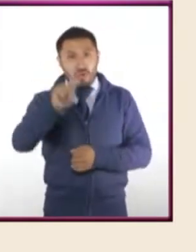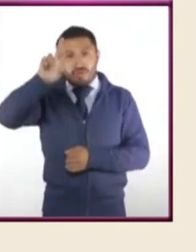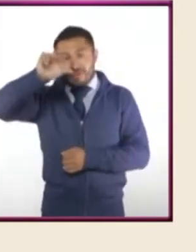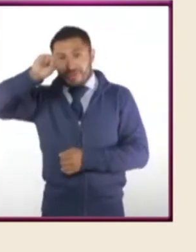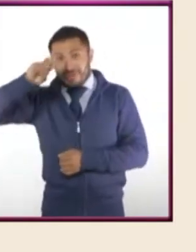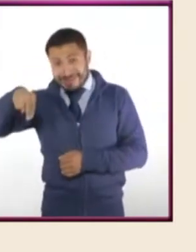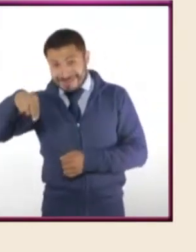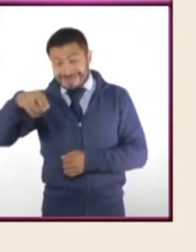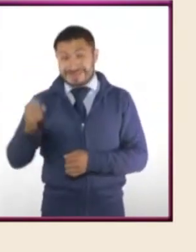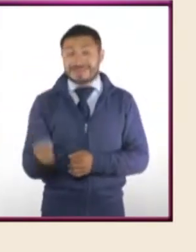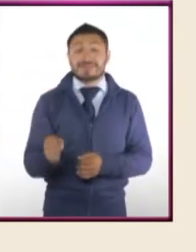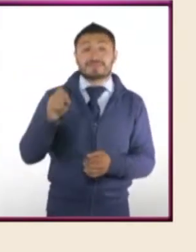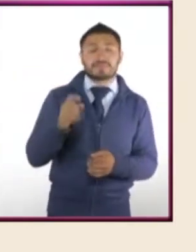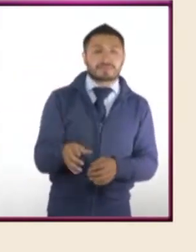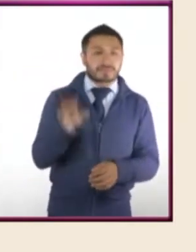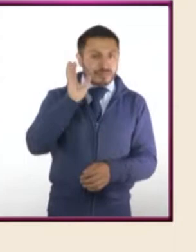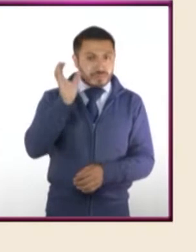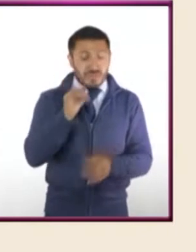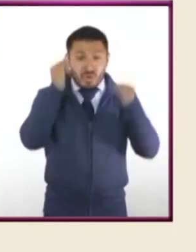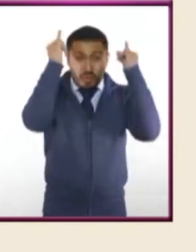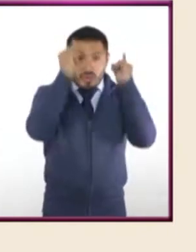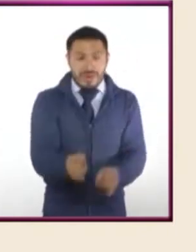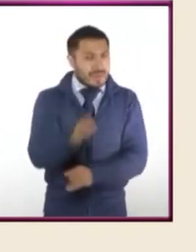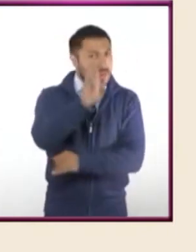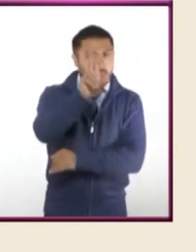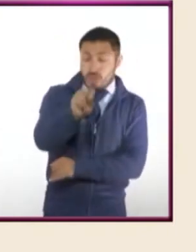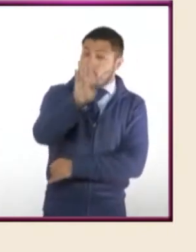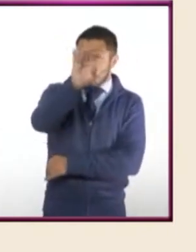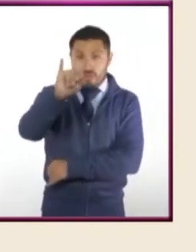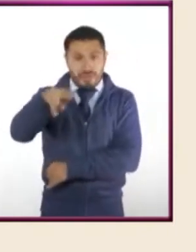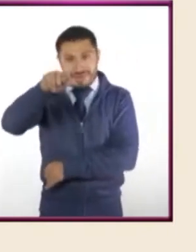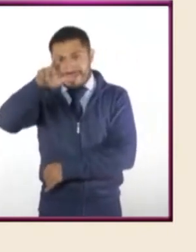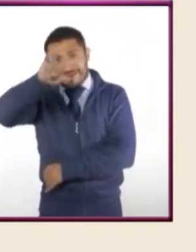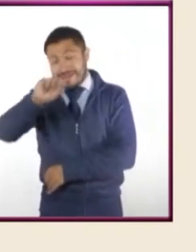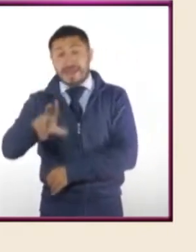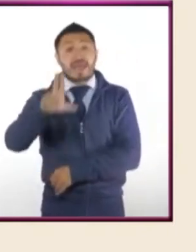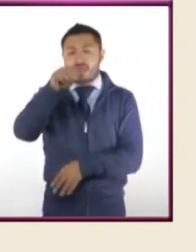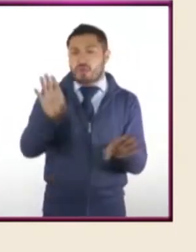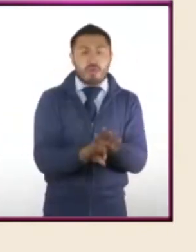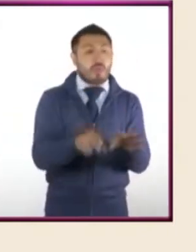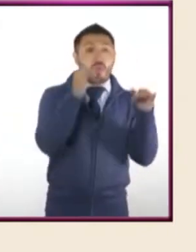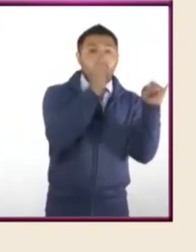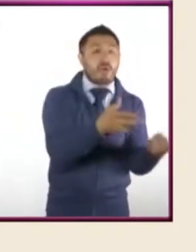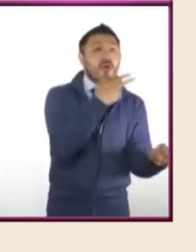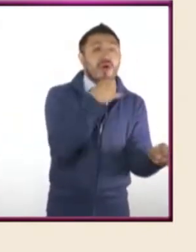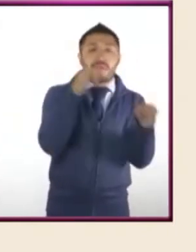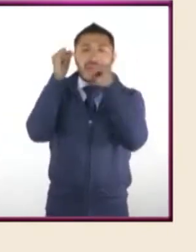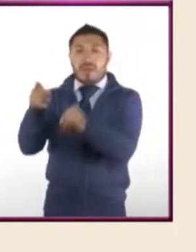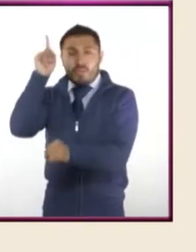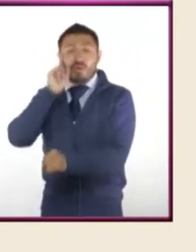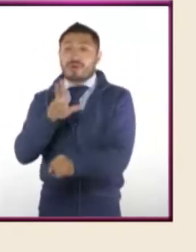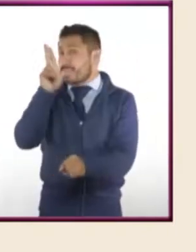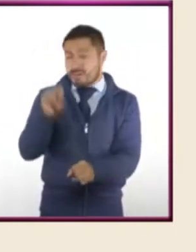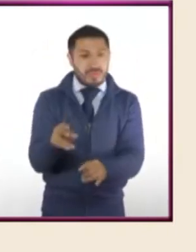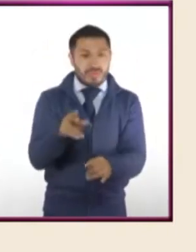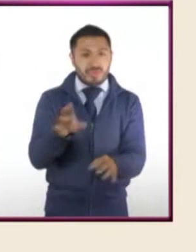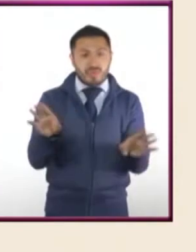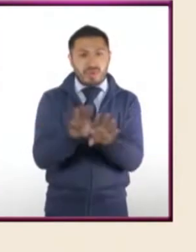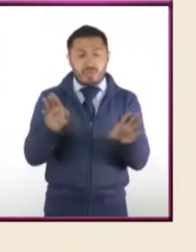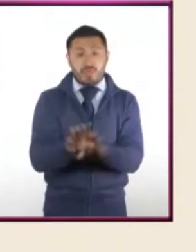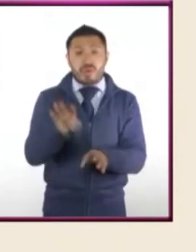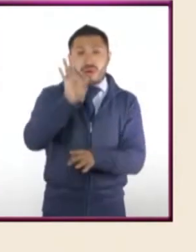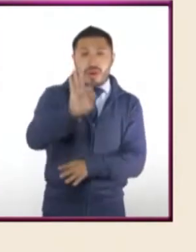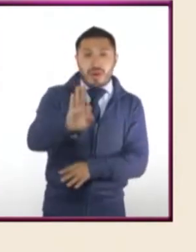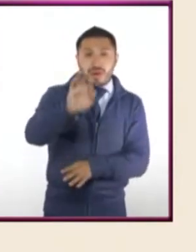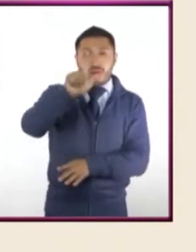transgénero. La identidad de género que no es binaria, que no se identifica por completo ni con hombre o mujer, se conoce